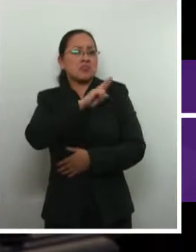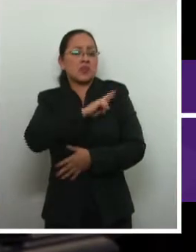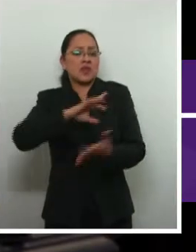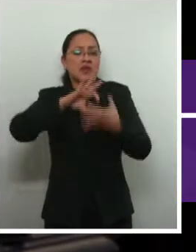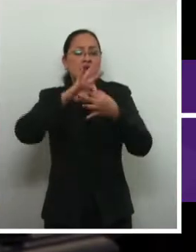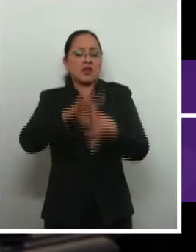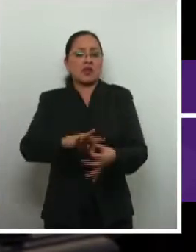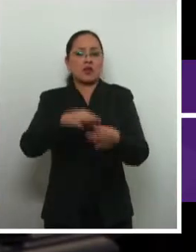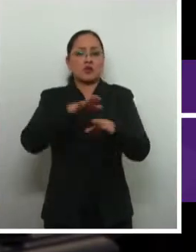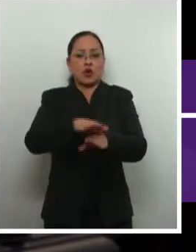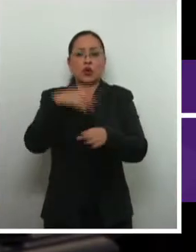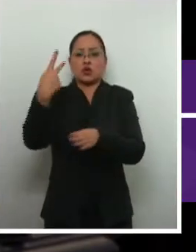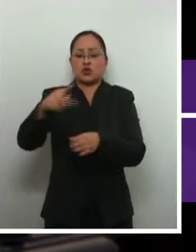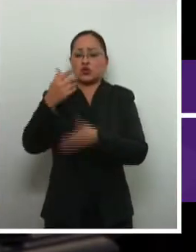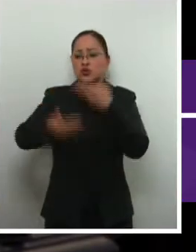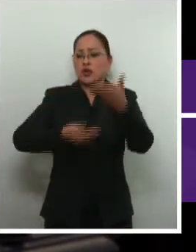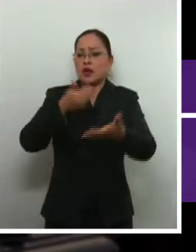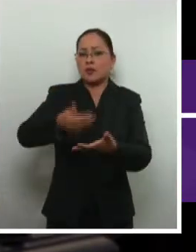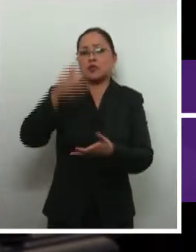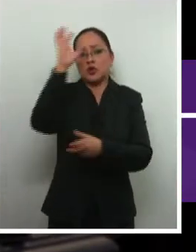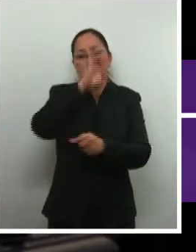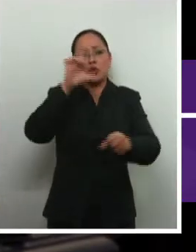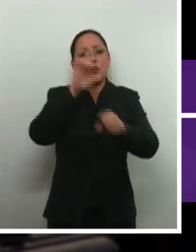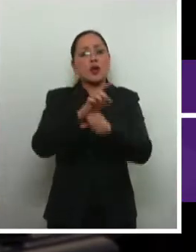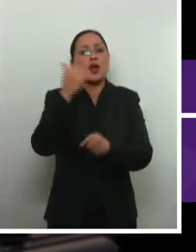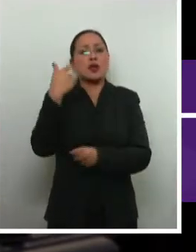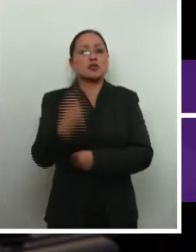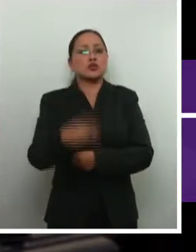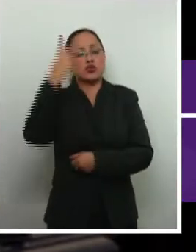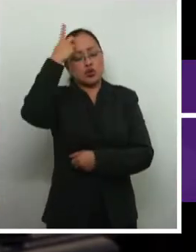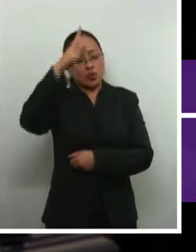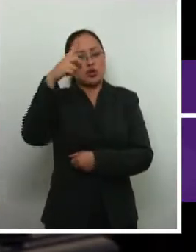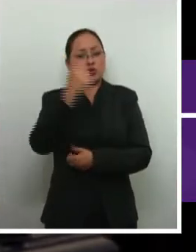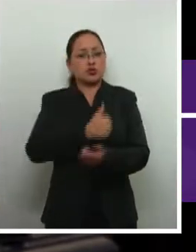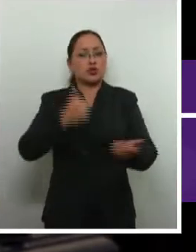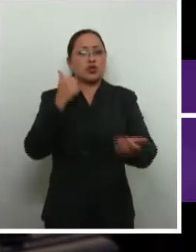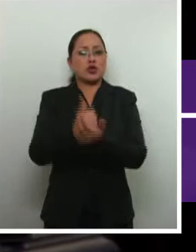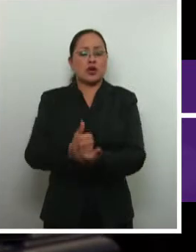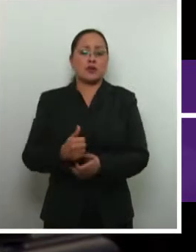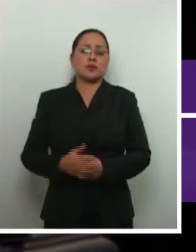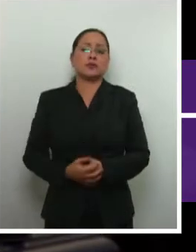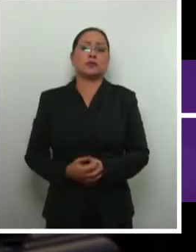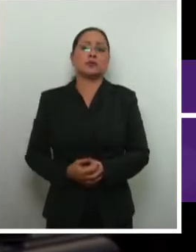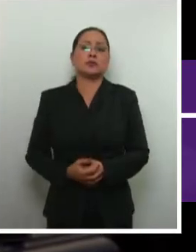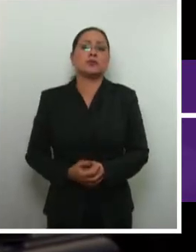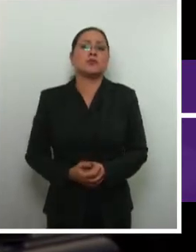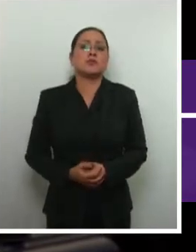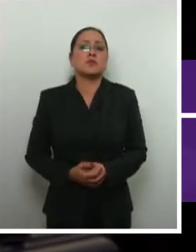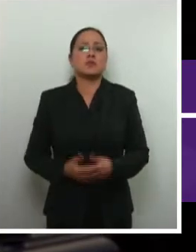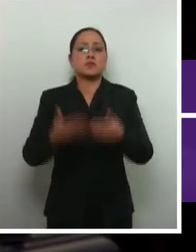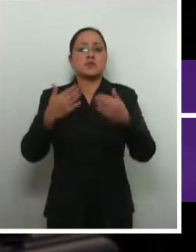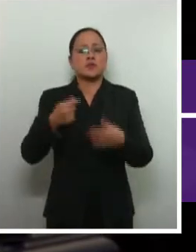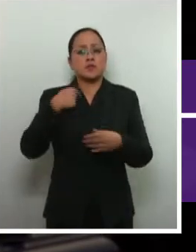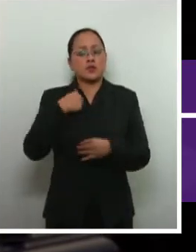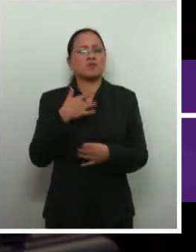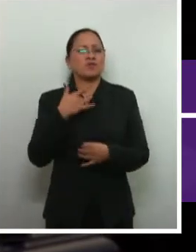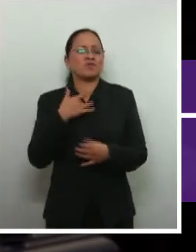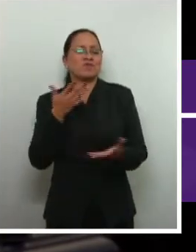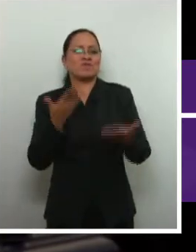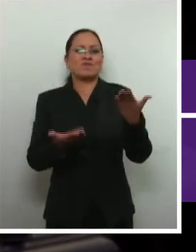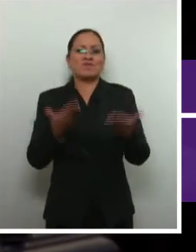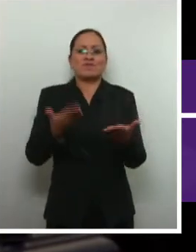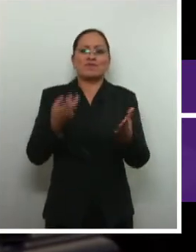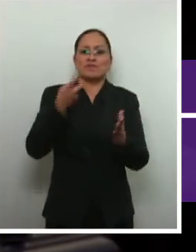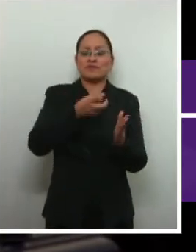los bienes y servicios culturales, patrimoniales de la ciudad. Yo hubiera esperado que en